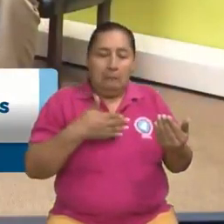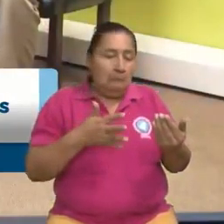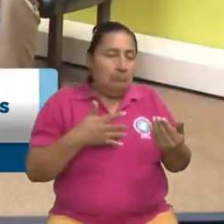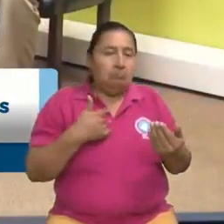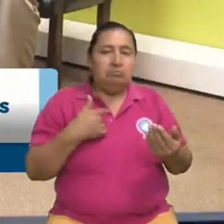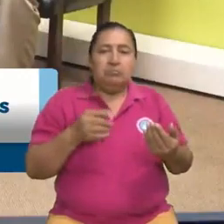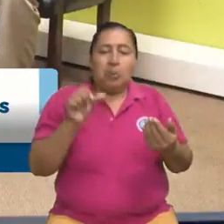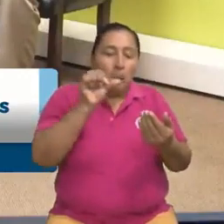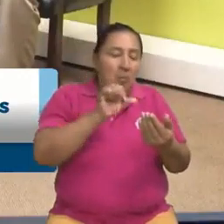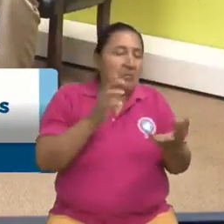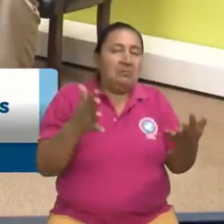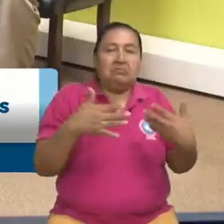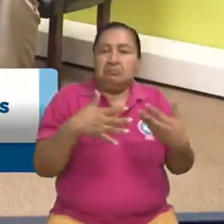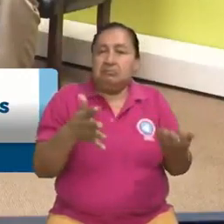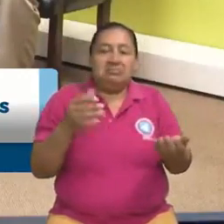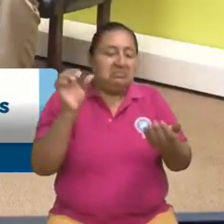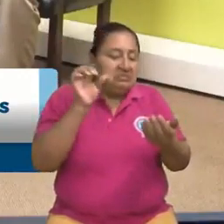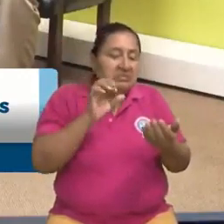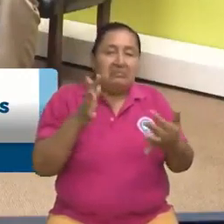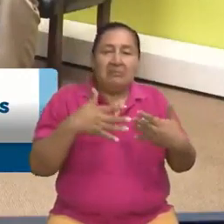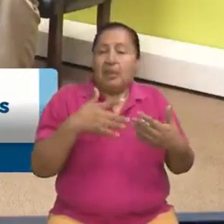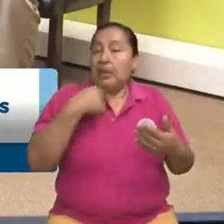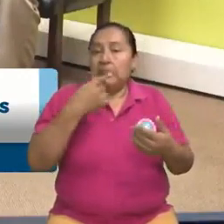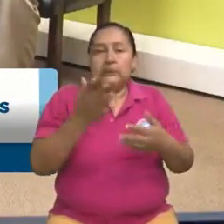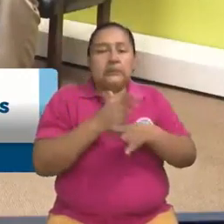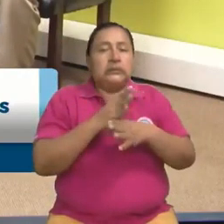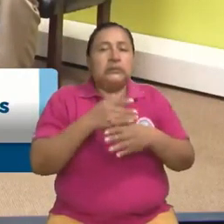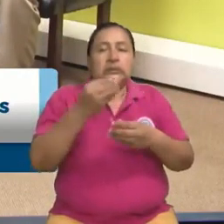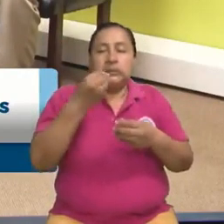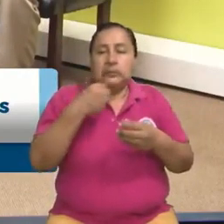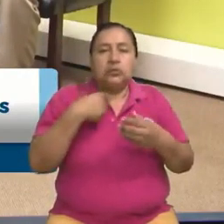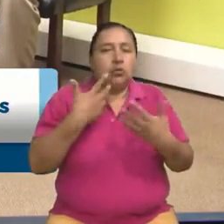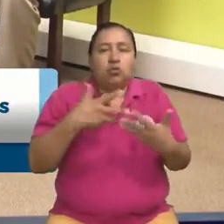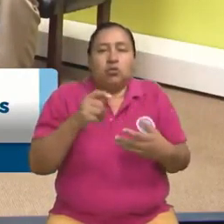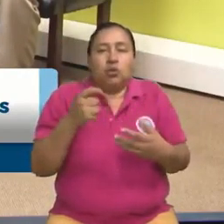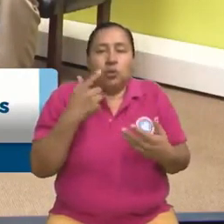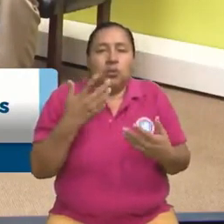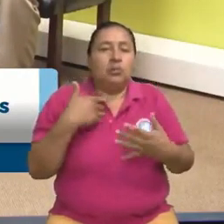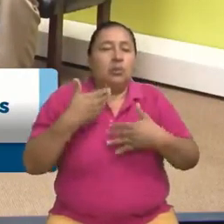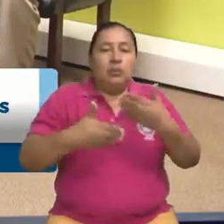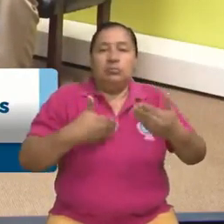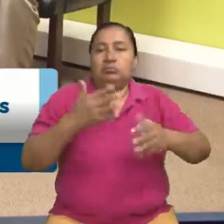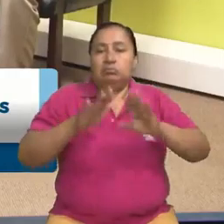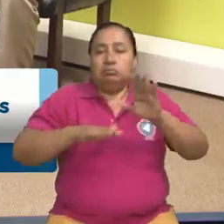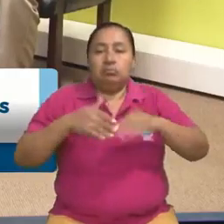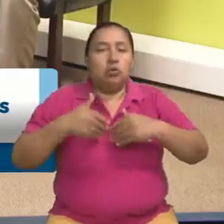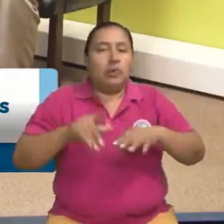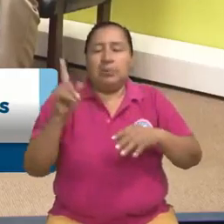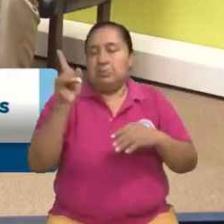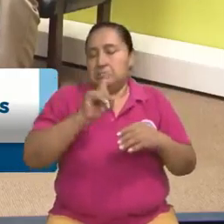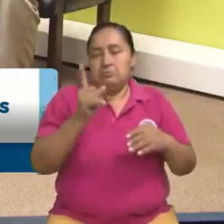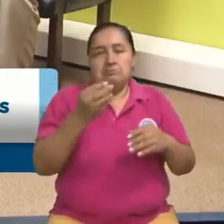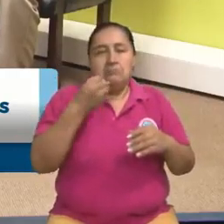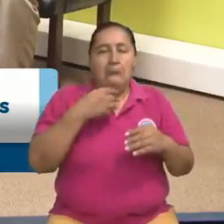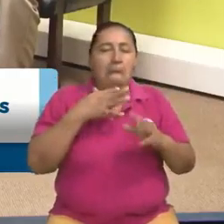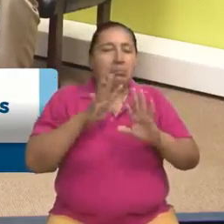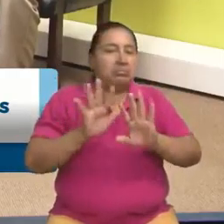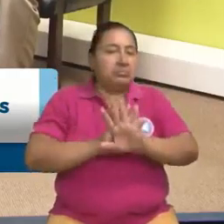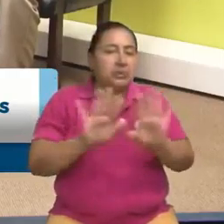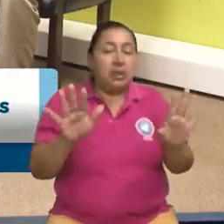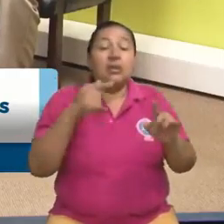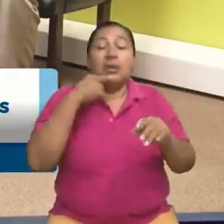otro alimento. Es muy difícil que él se pueda alimentar de manera regular y de manera normal. Entonces esa es la